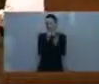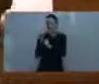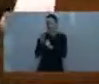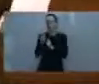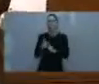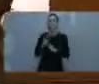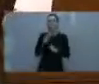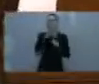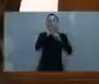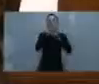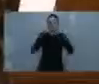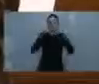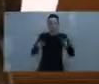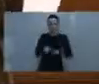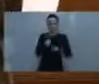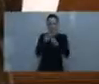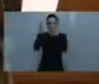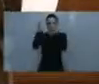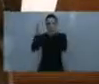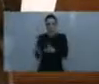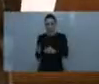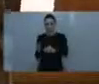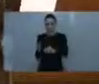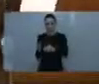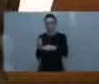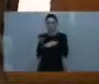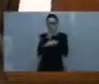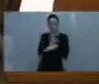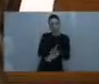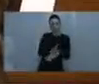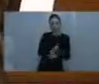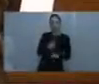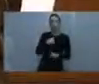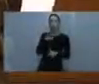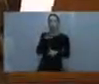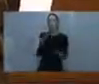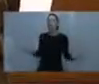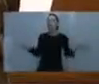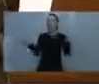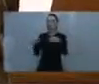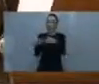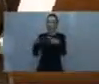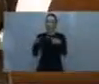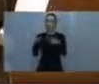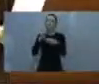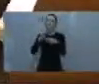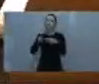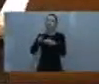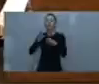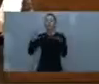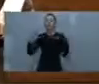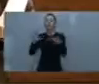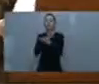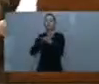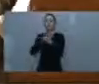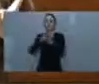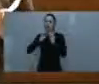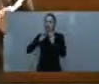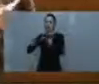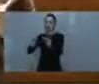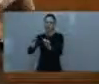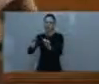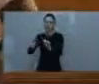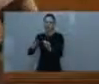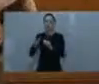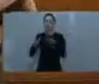ustedes mandaron, yo no voy a decir a toda su tribu, voy a decir a todo su grupo parlamentario. Usted ordenó a